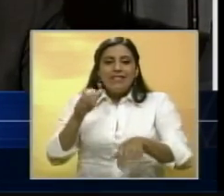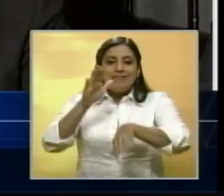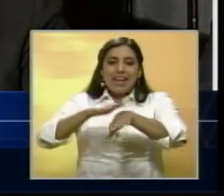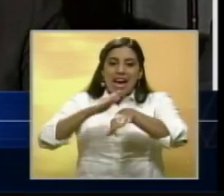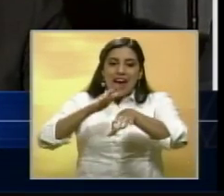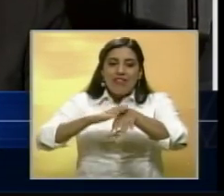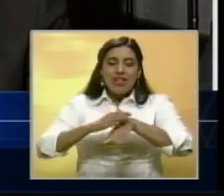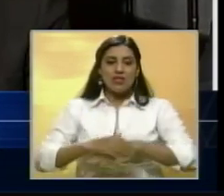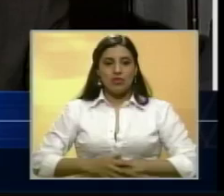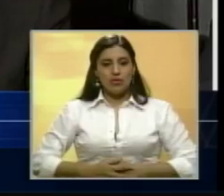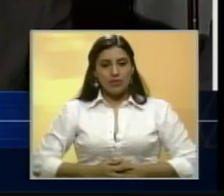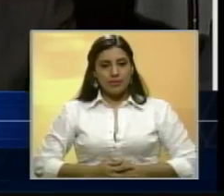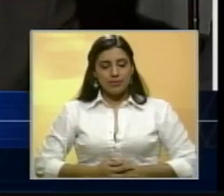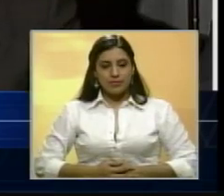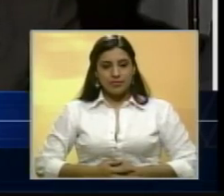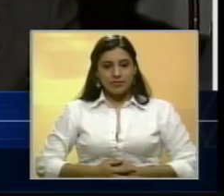manifestarle